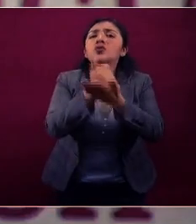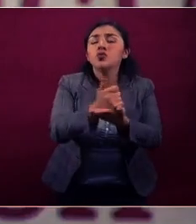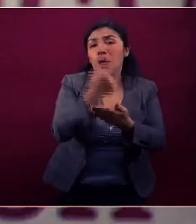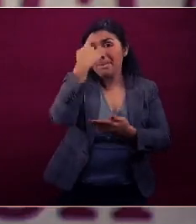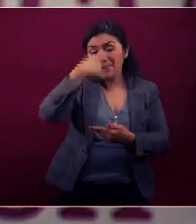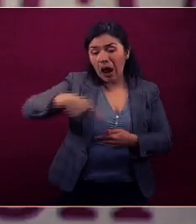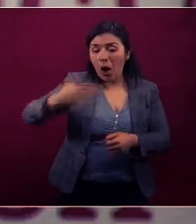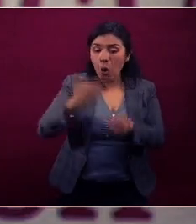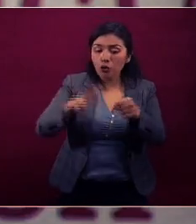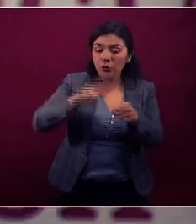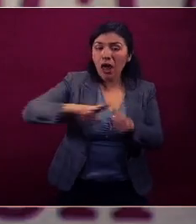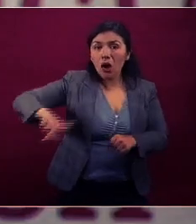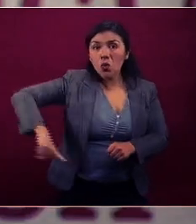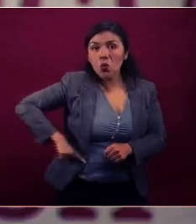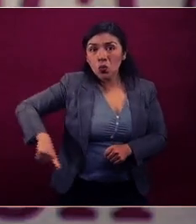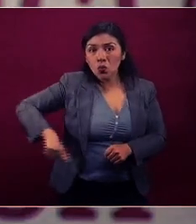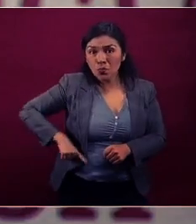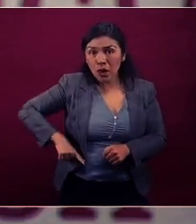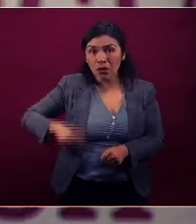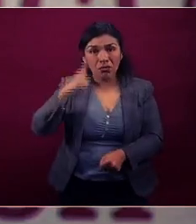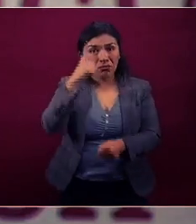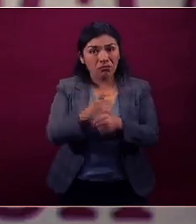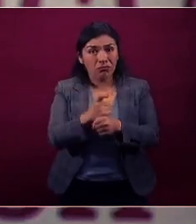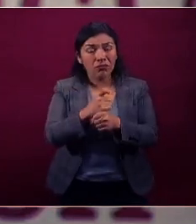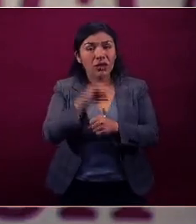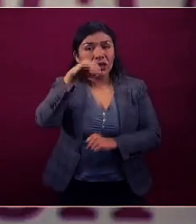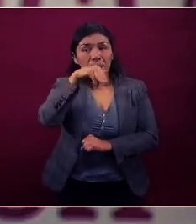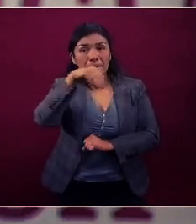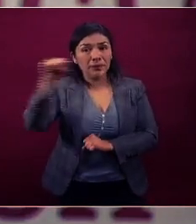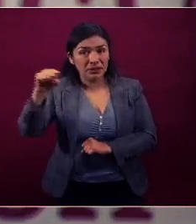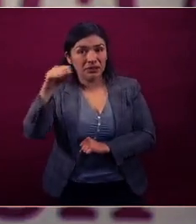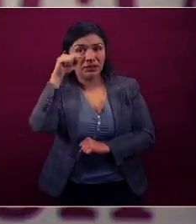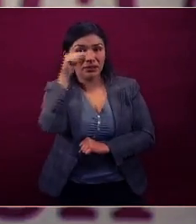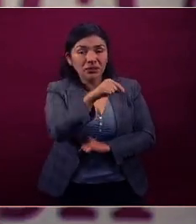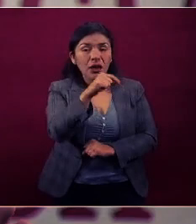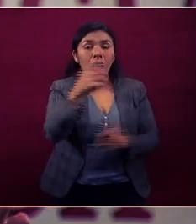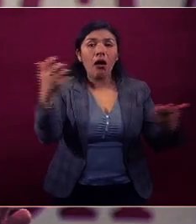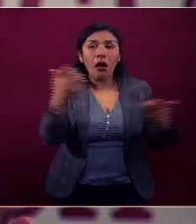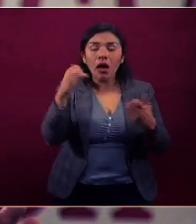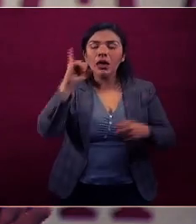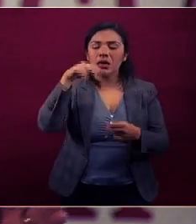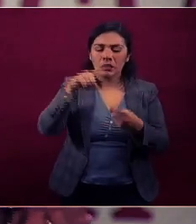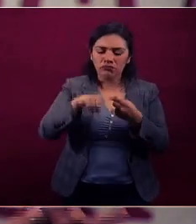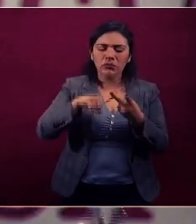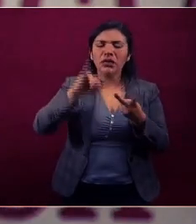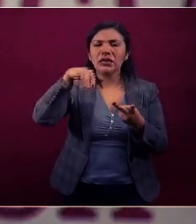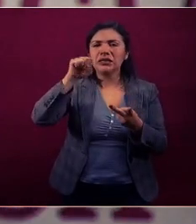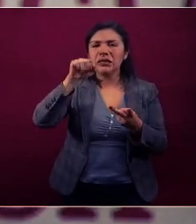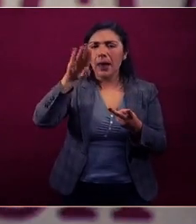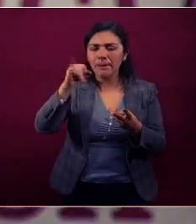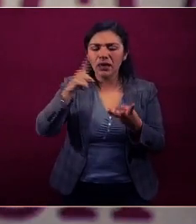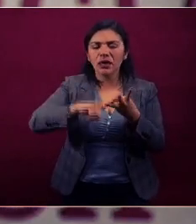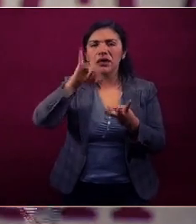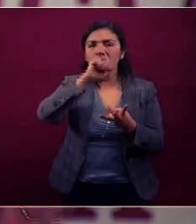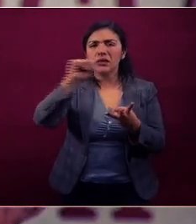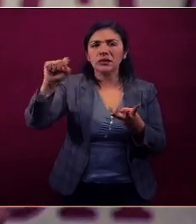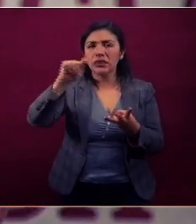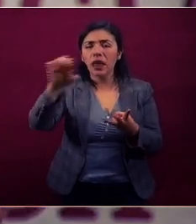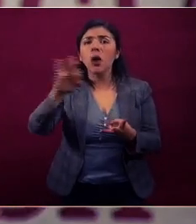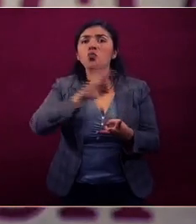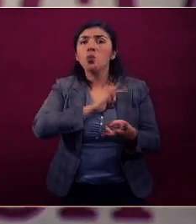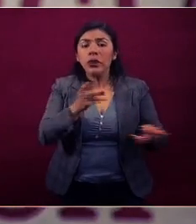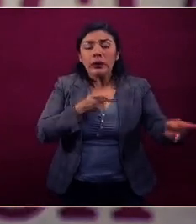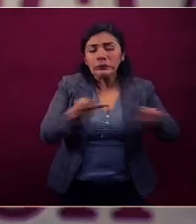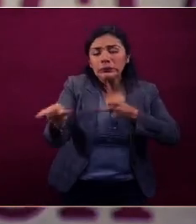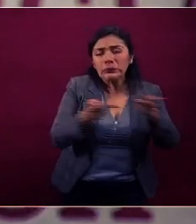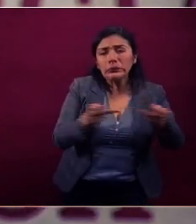instituciones públicas, especialmente el Instituto Mexicano del Seguro Social, el INSABI y el ISSSTE, pudieran